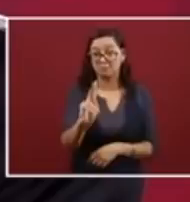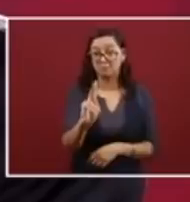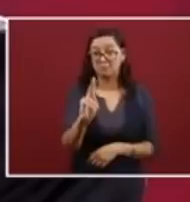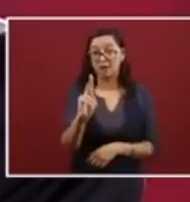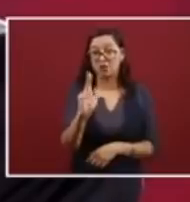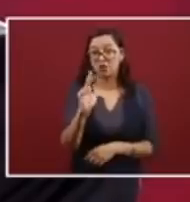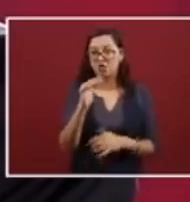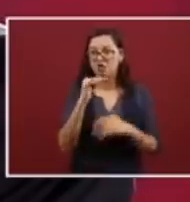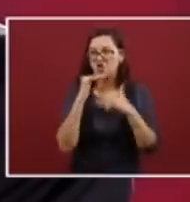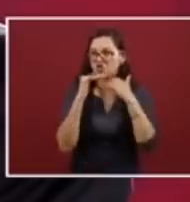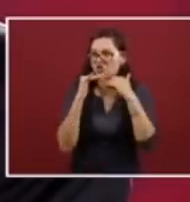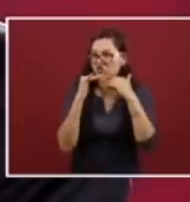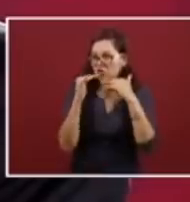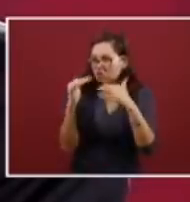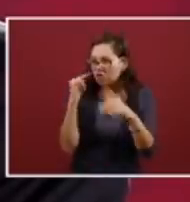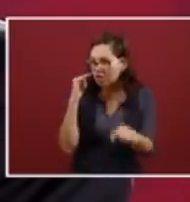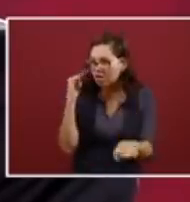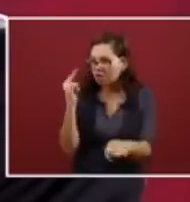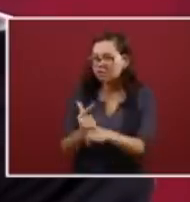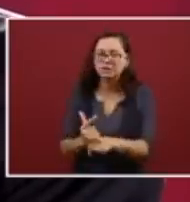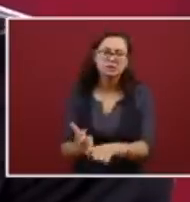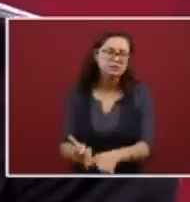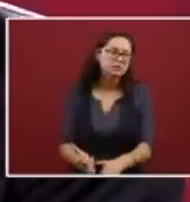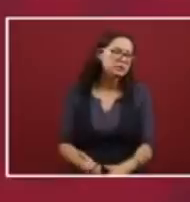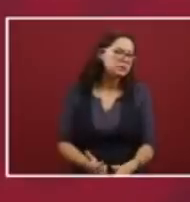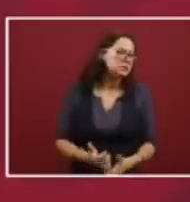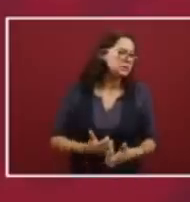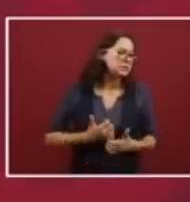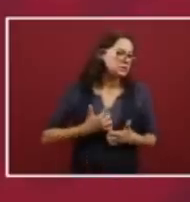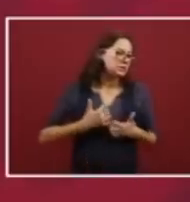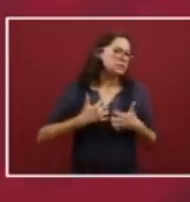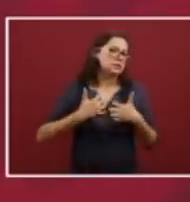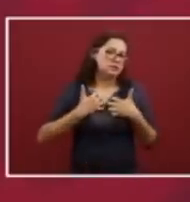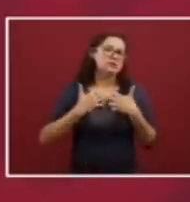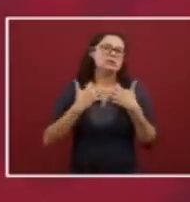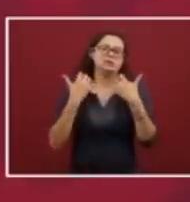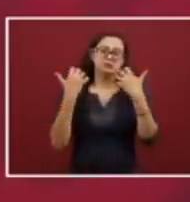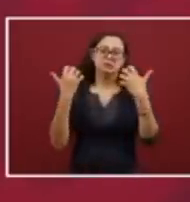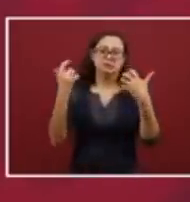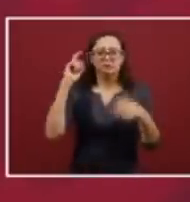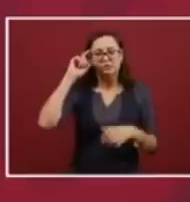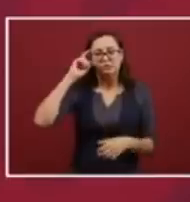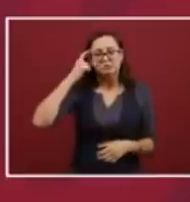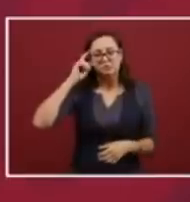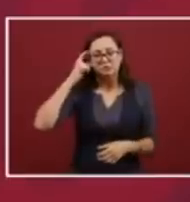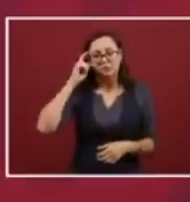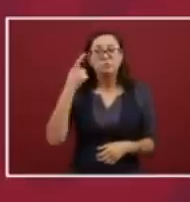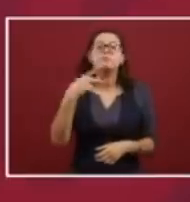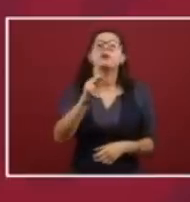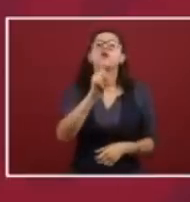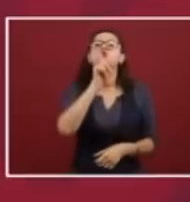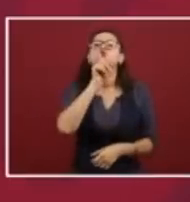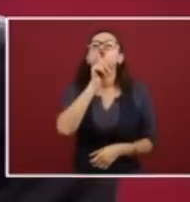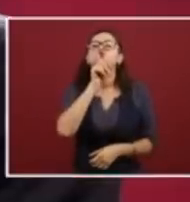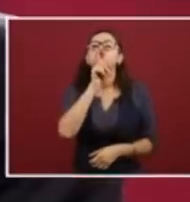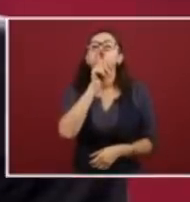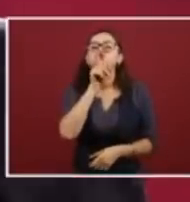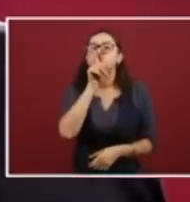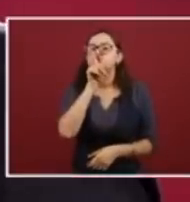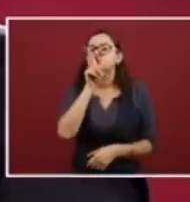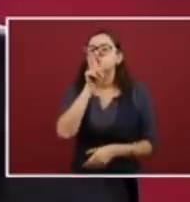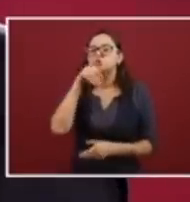la corrupción eso es lo que más me enoja nada más que no se lo digan a nadie o sea